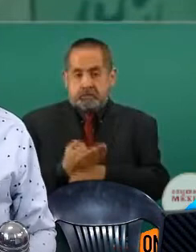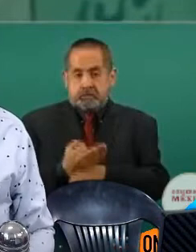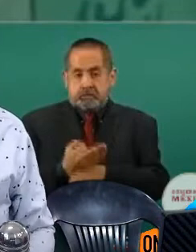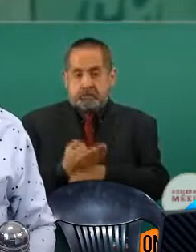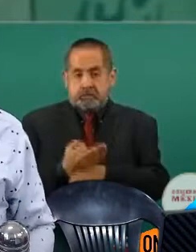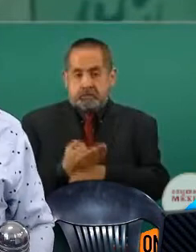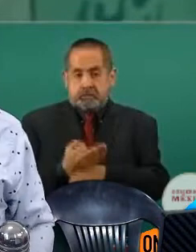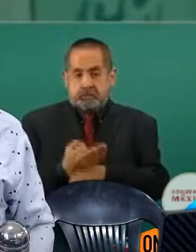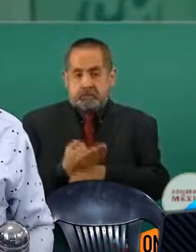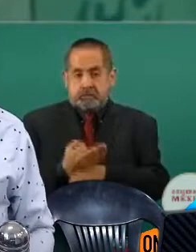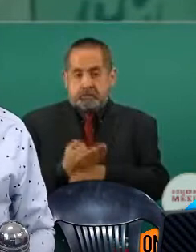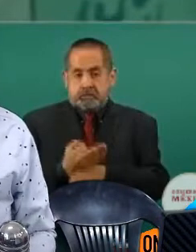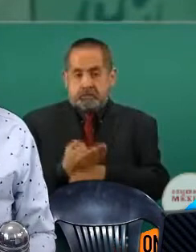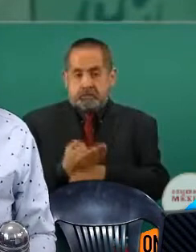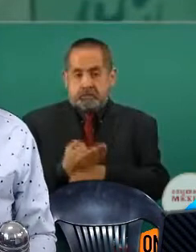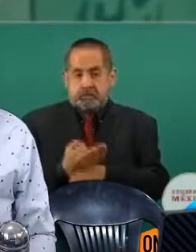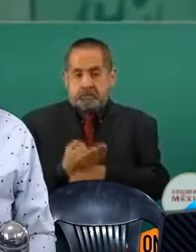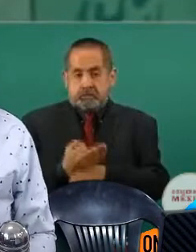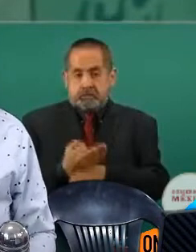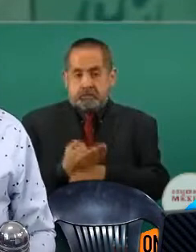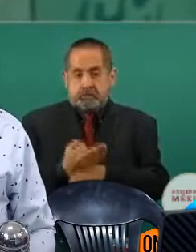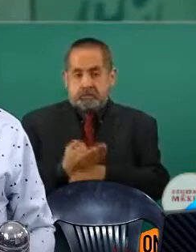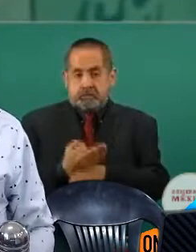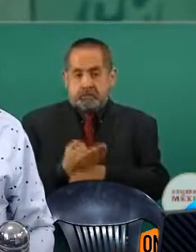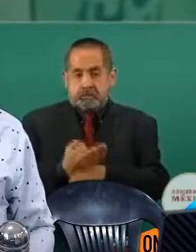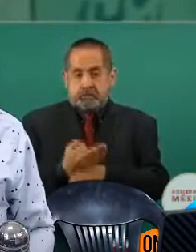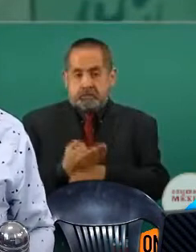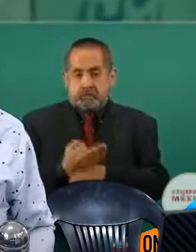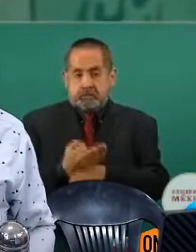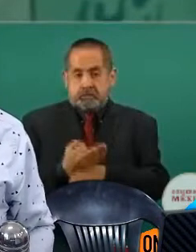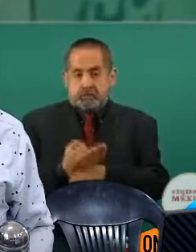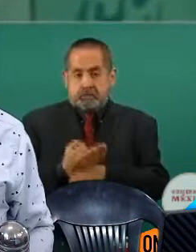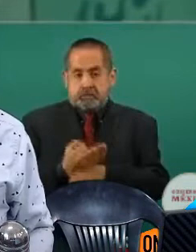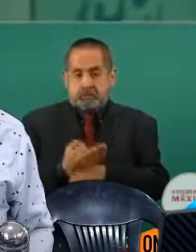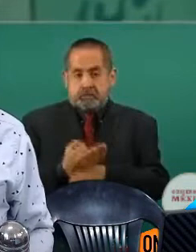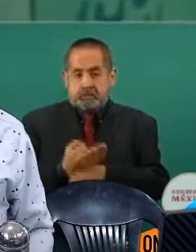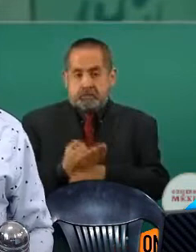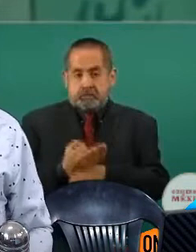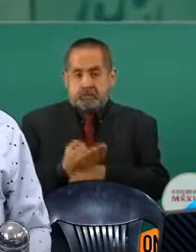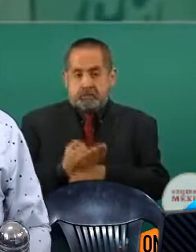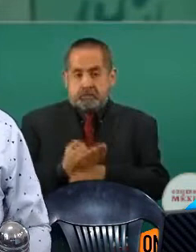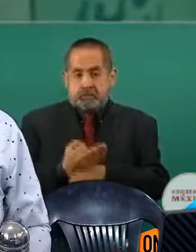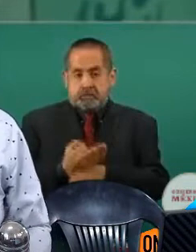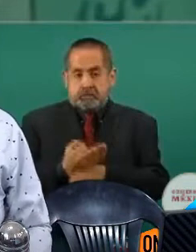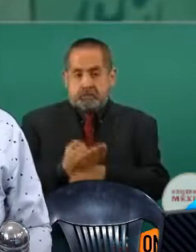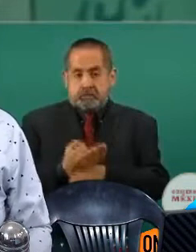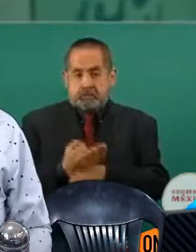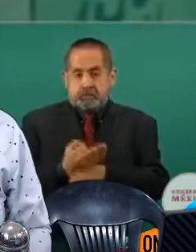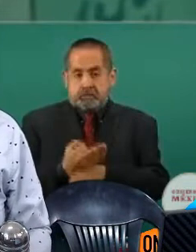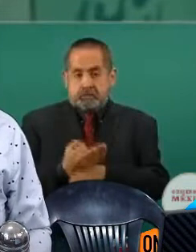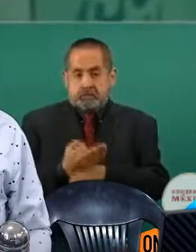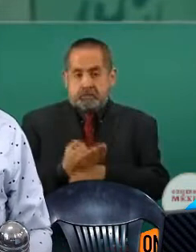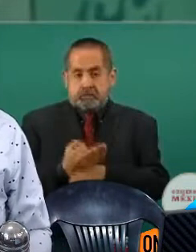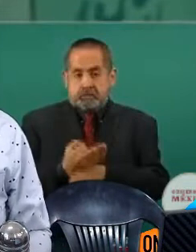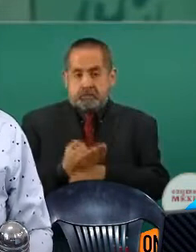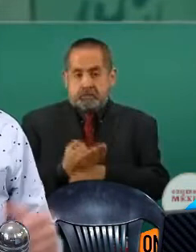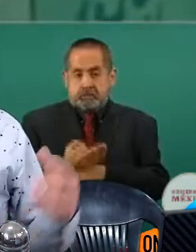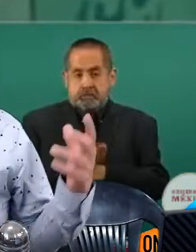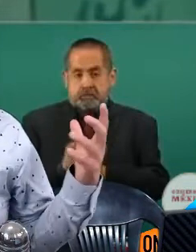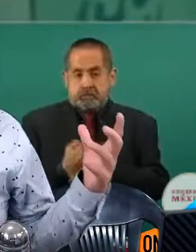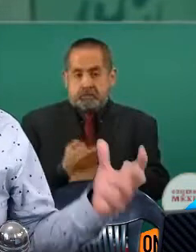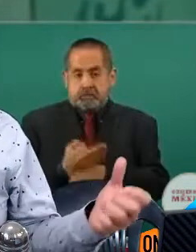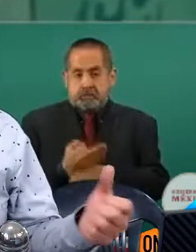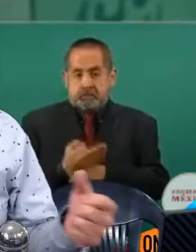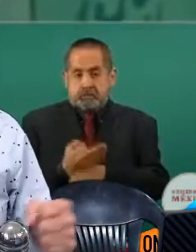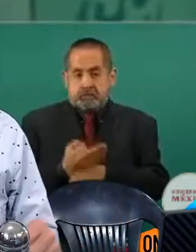Creo que ustedes son nuestros más fieles seguidores. Ustedes son gente